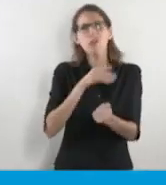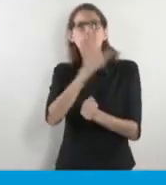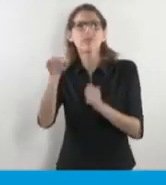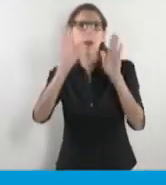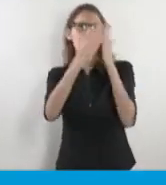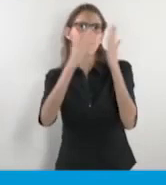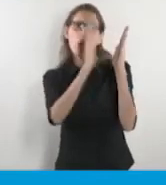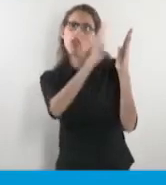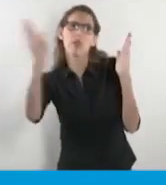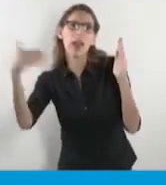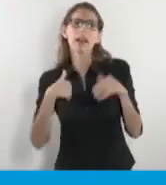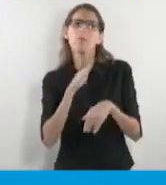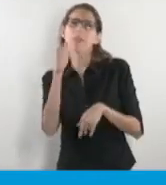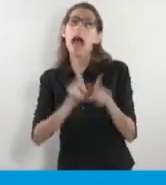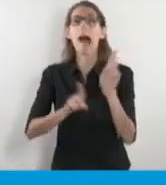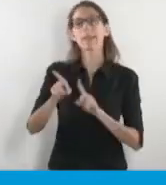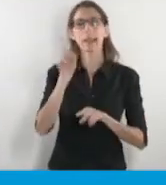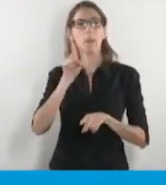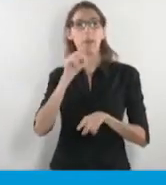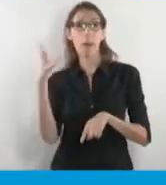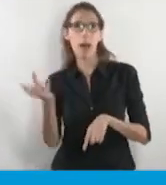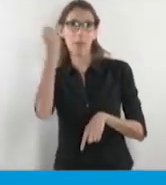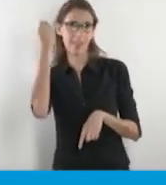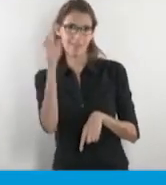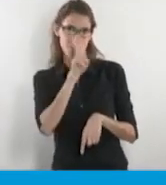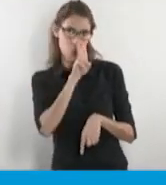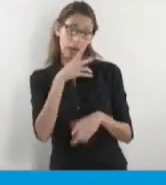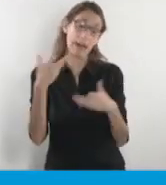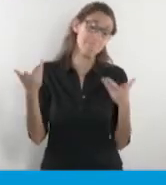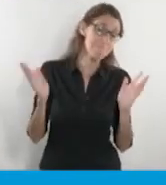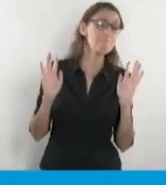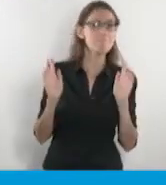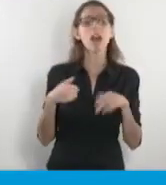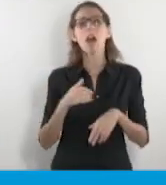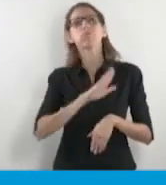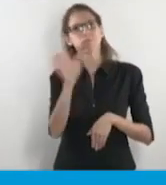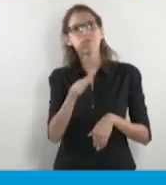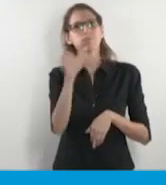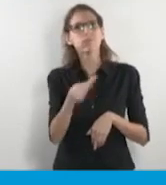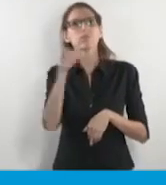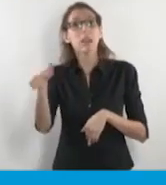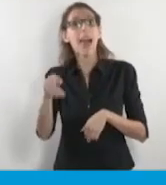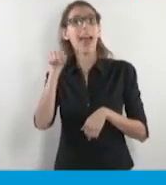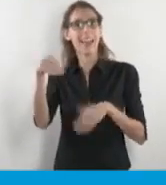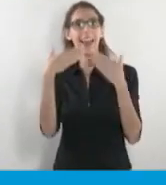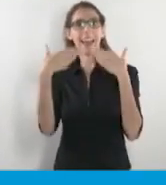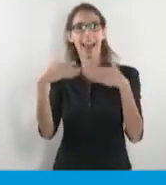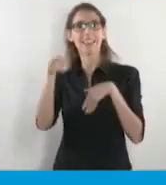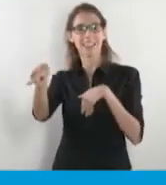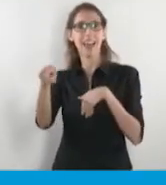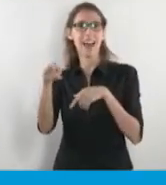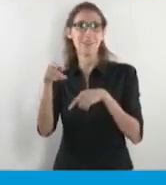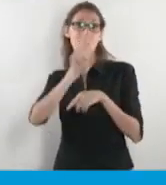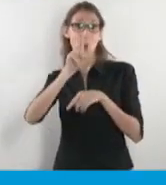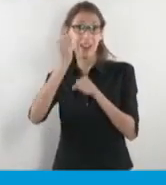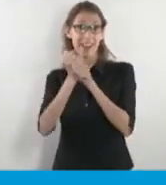intentando conquistar alguna señorita y en ese grupo la bibliotecaria fue ahí me acerco el programa de la carrera